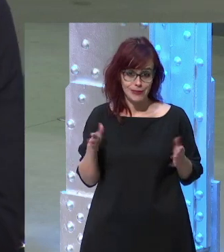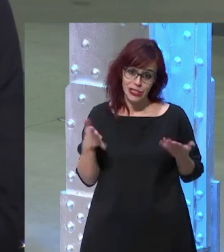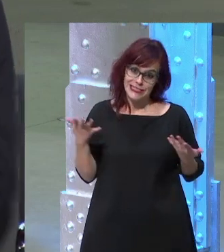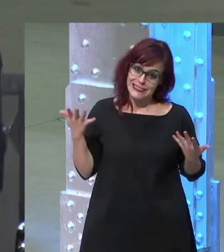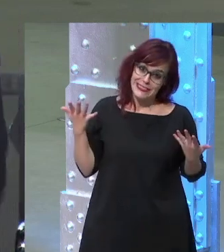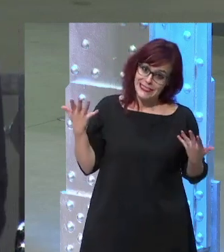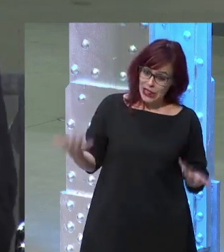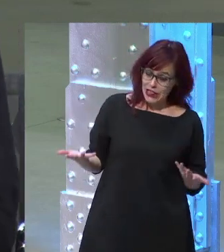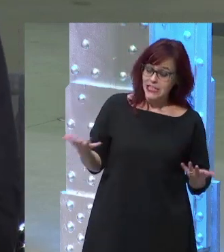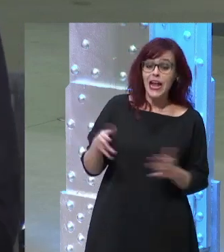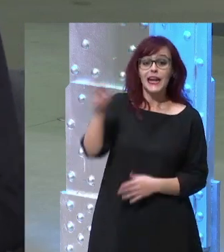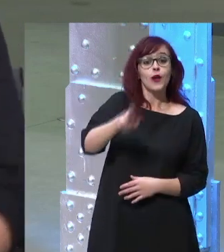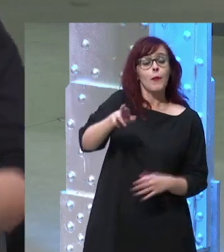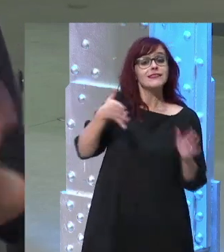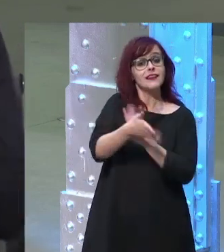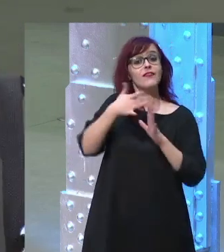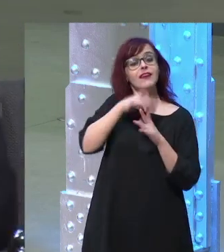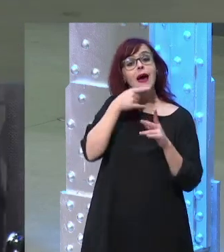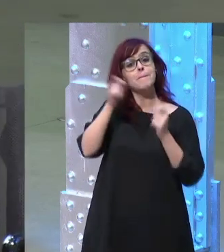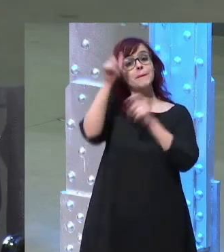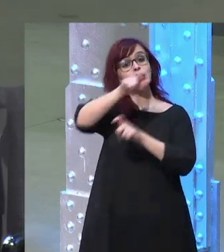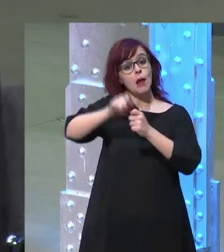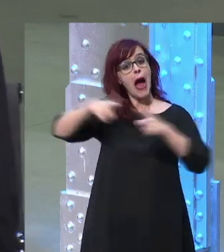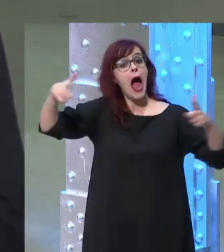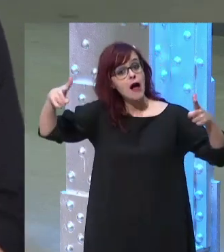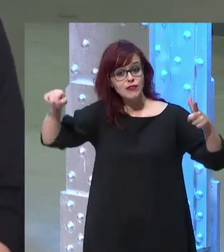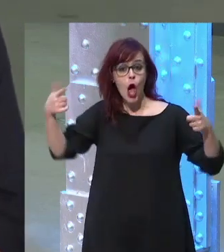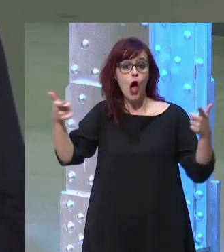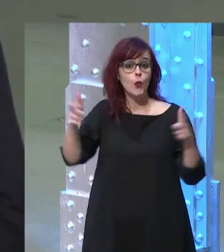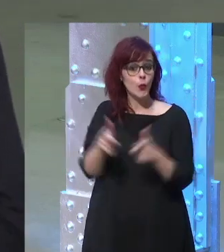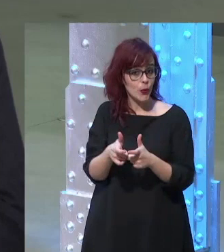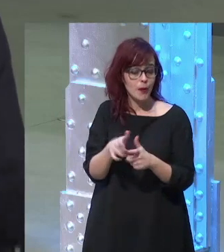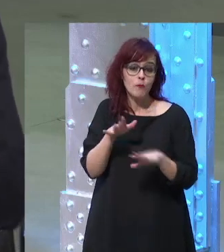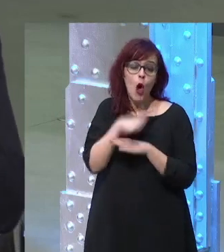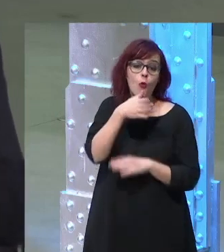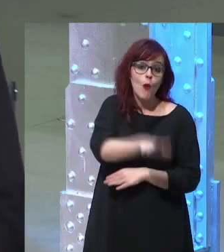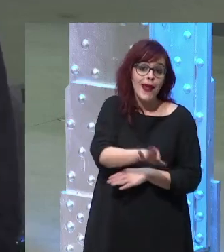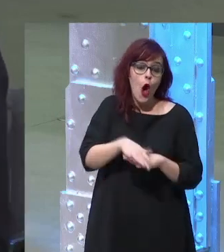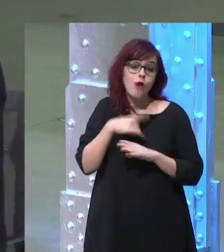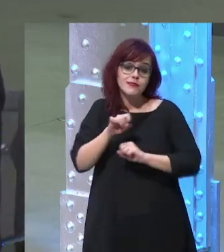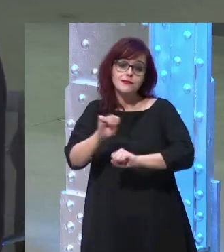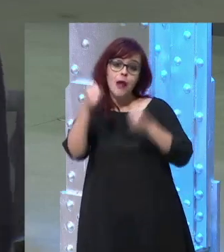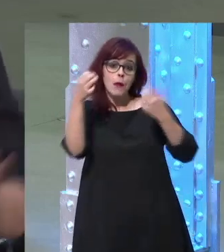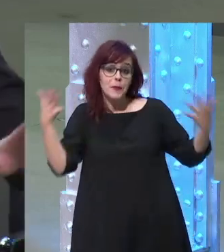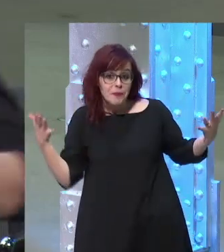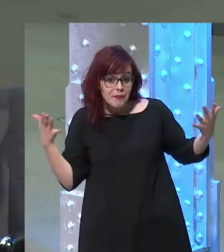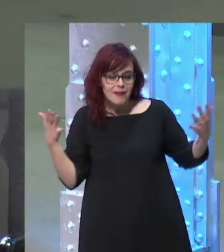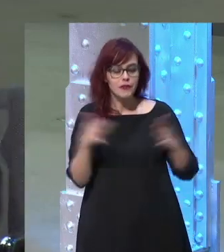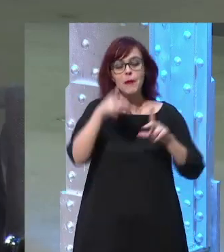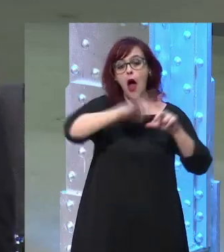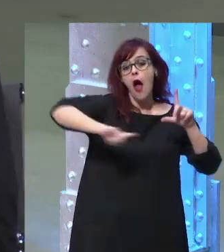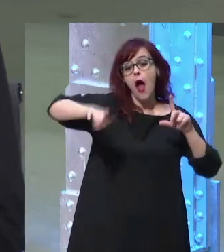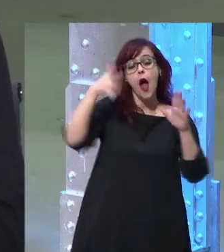Bien, por resumir, lo llamamos recuperados, para no enmarronar al personal y no ponerle mal cuerpo, pero quiere decir que eso no puede seguir